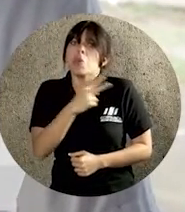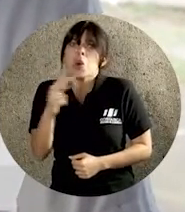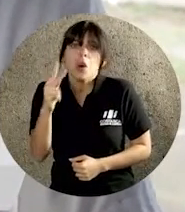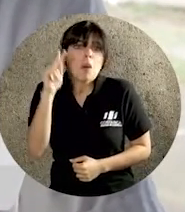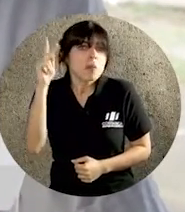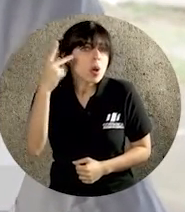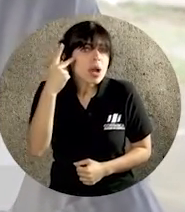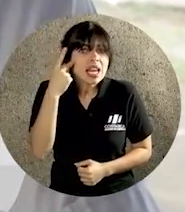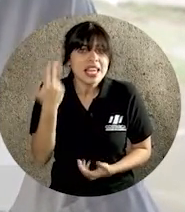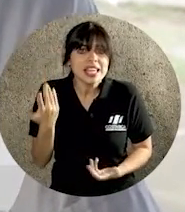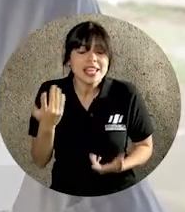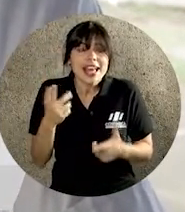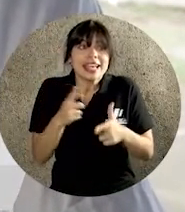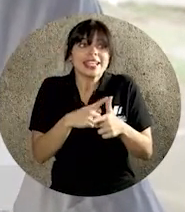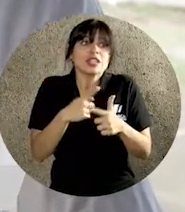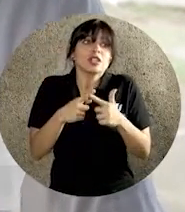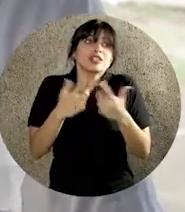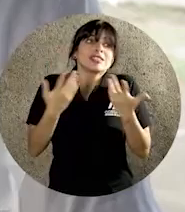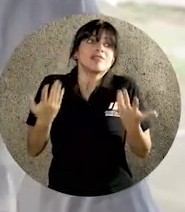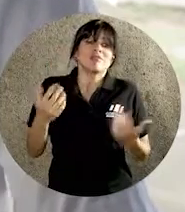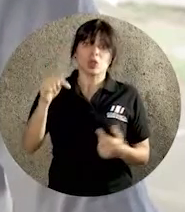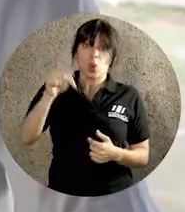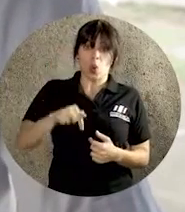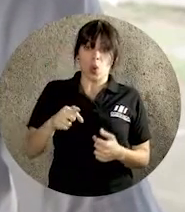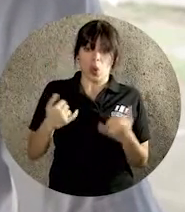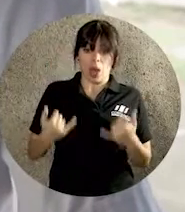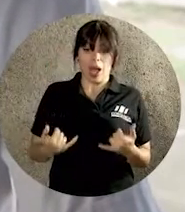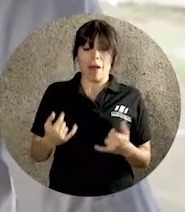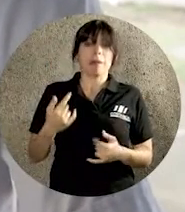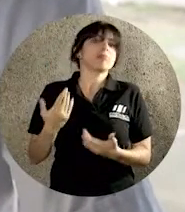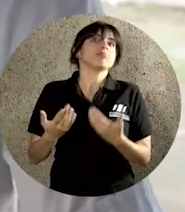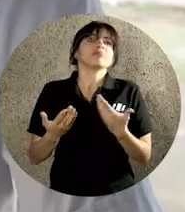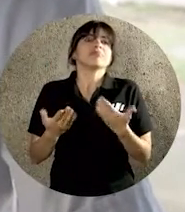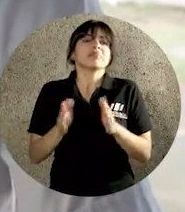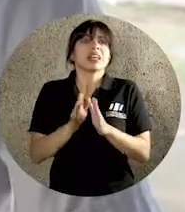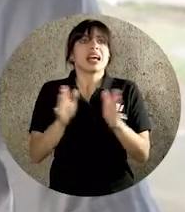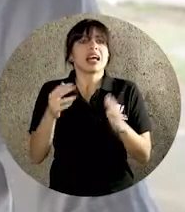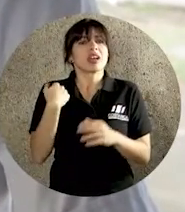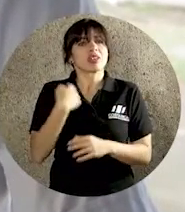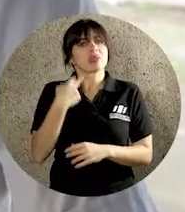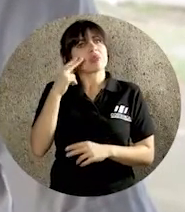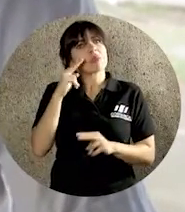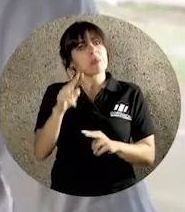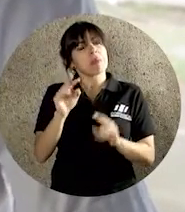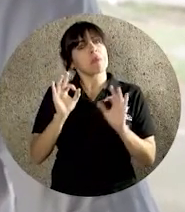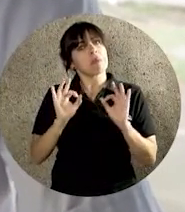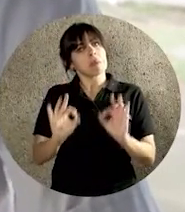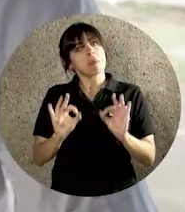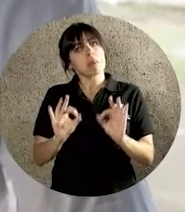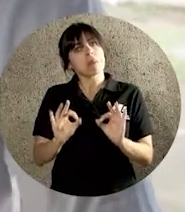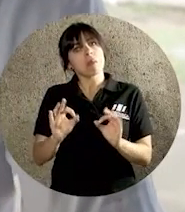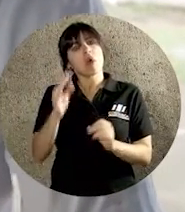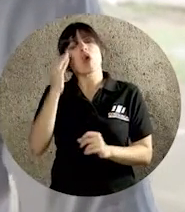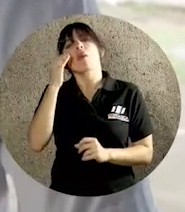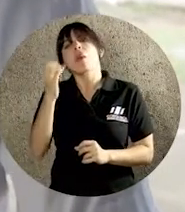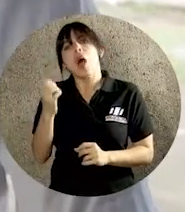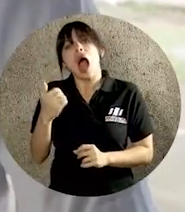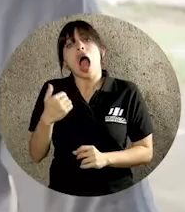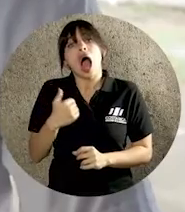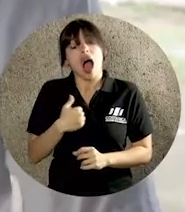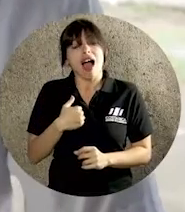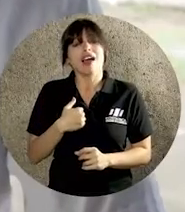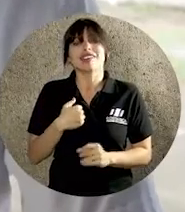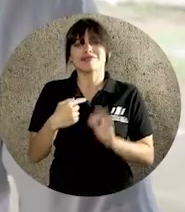política, entonces hoy en día pues prácticamente nos parece bien porque hay